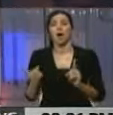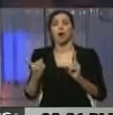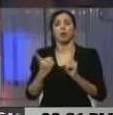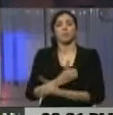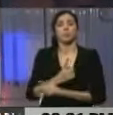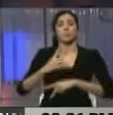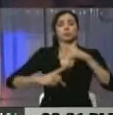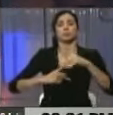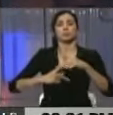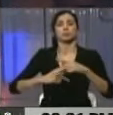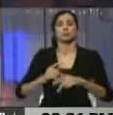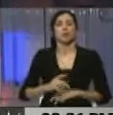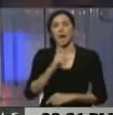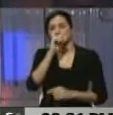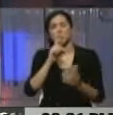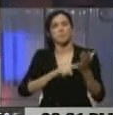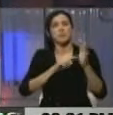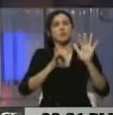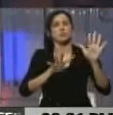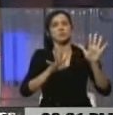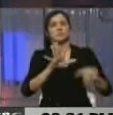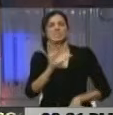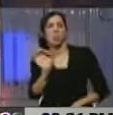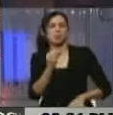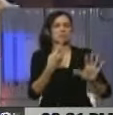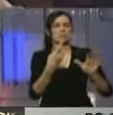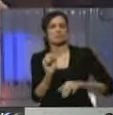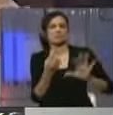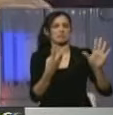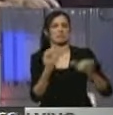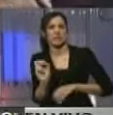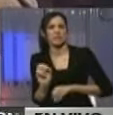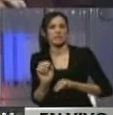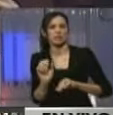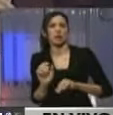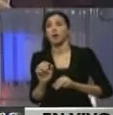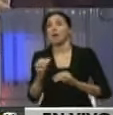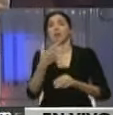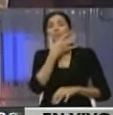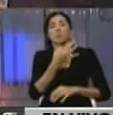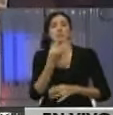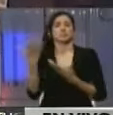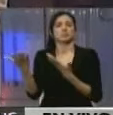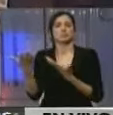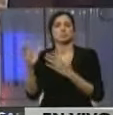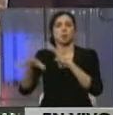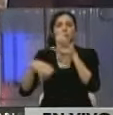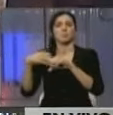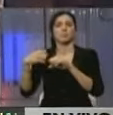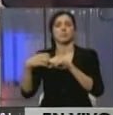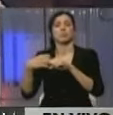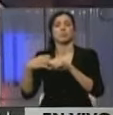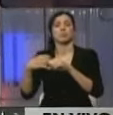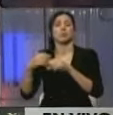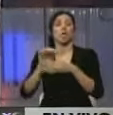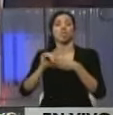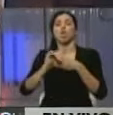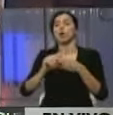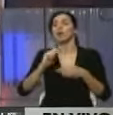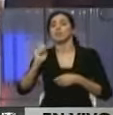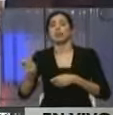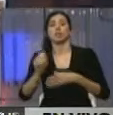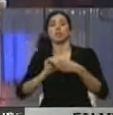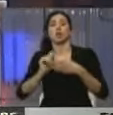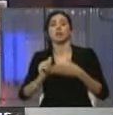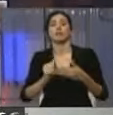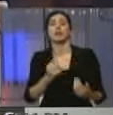importaciones en los años 50, 60, 70, se basaba en traer la planta industrial y seguir dándole dólares al dueño de esa planta